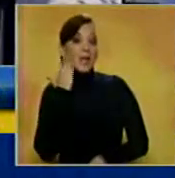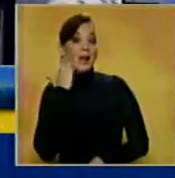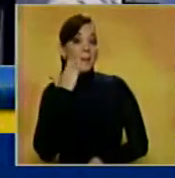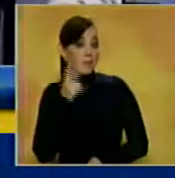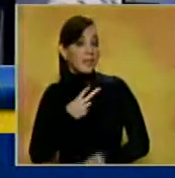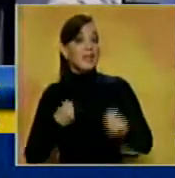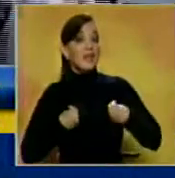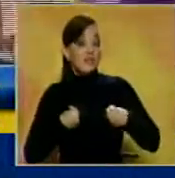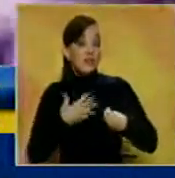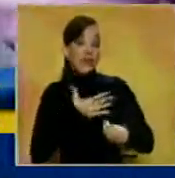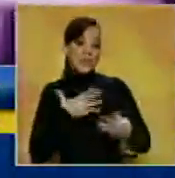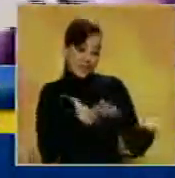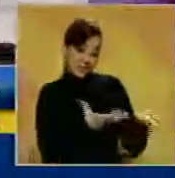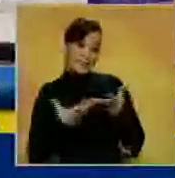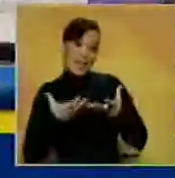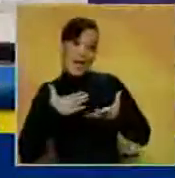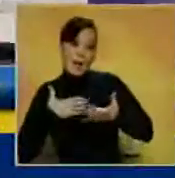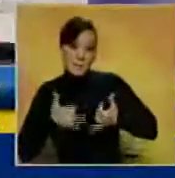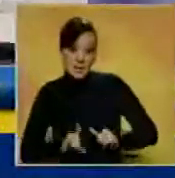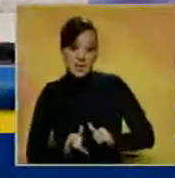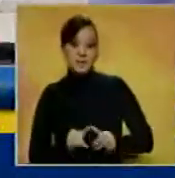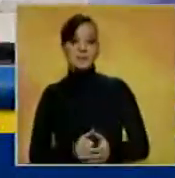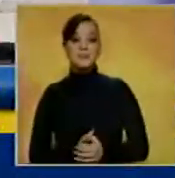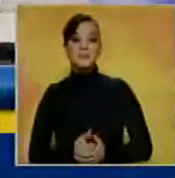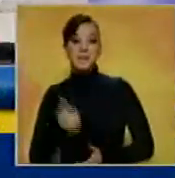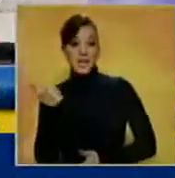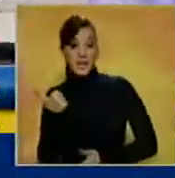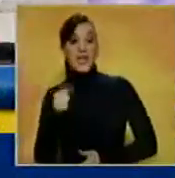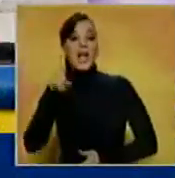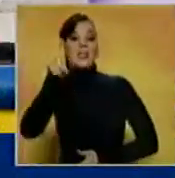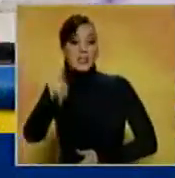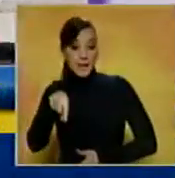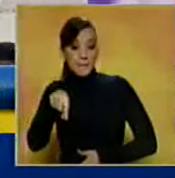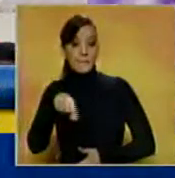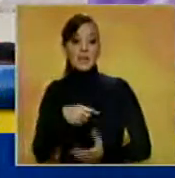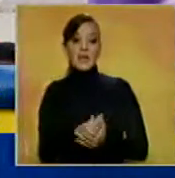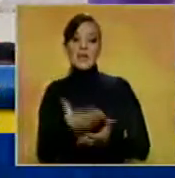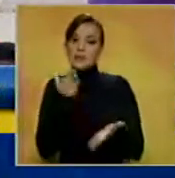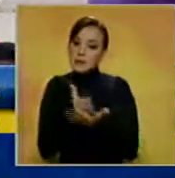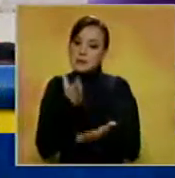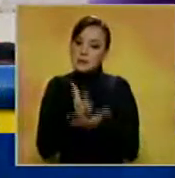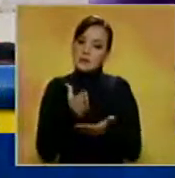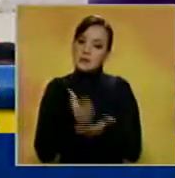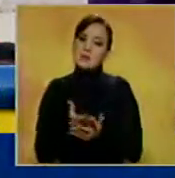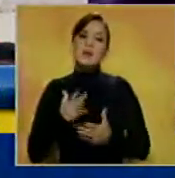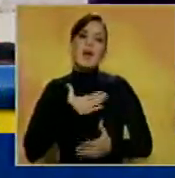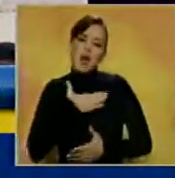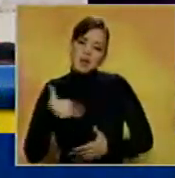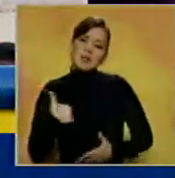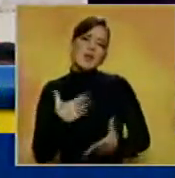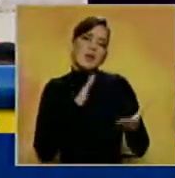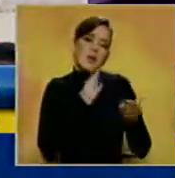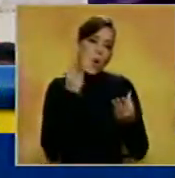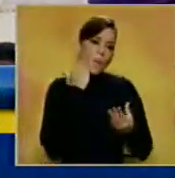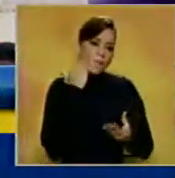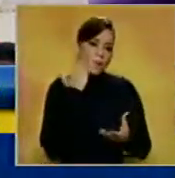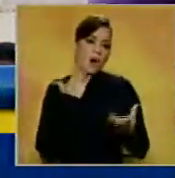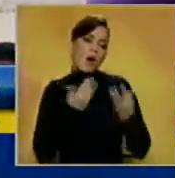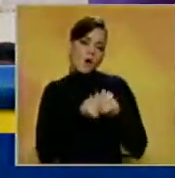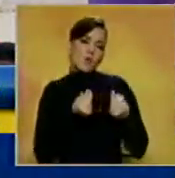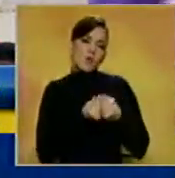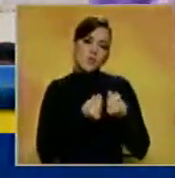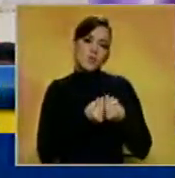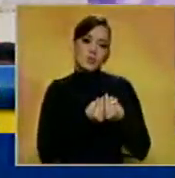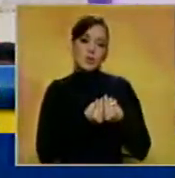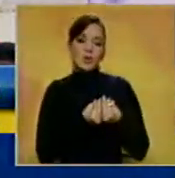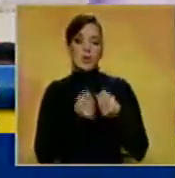y quiere recuperar a la pequeña. Por si fuera poco, Sahara también ha sido muy insistente en su deseo de vivir con su mamá en Etiopía y esto tiene